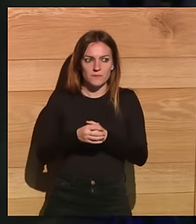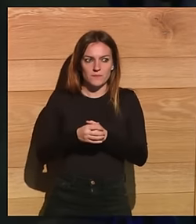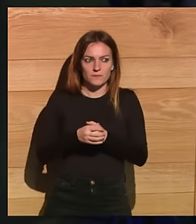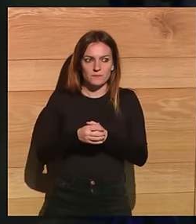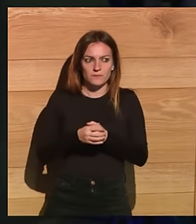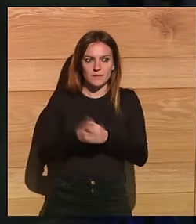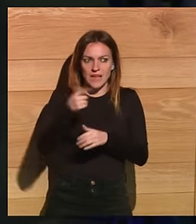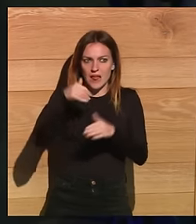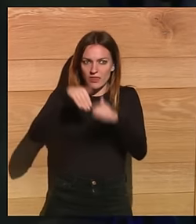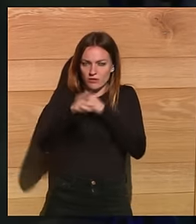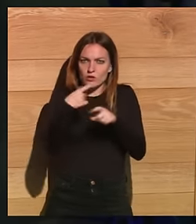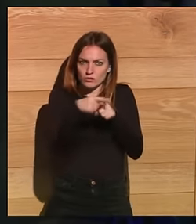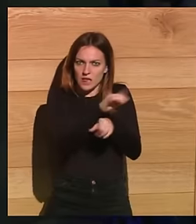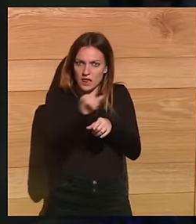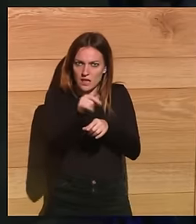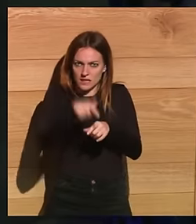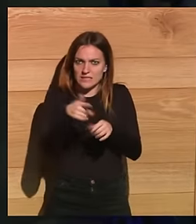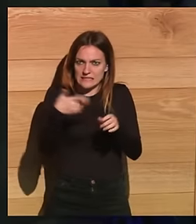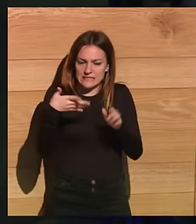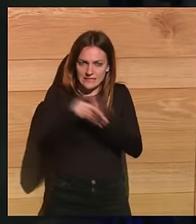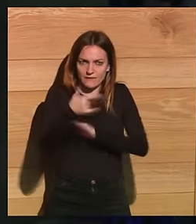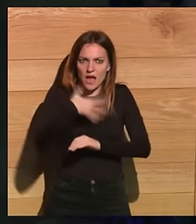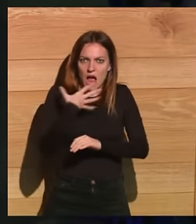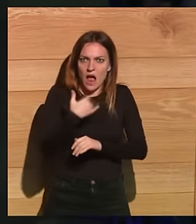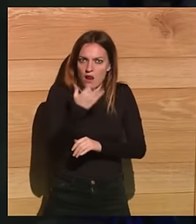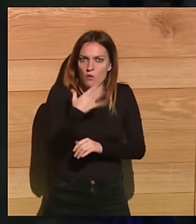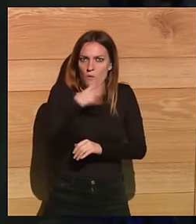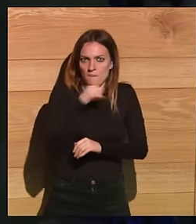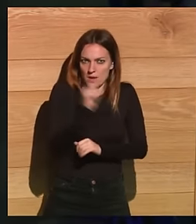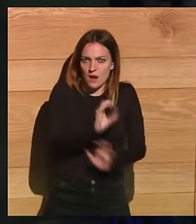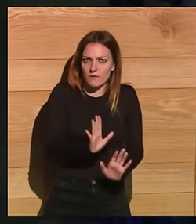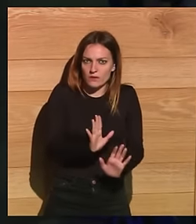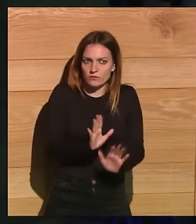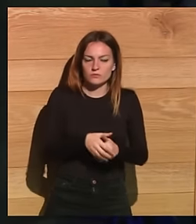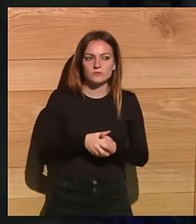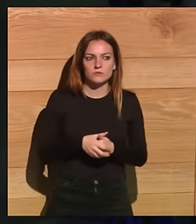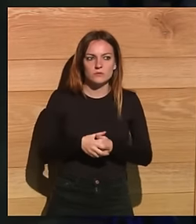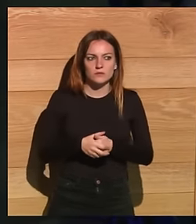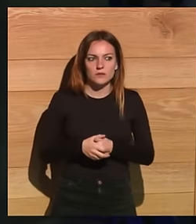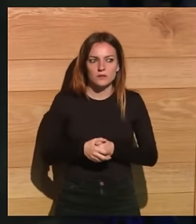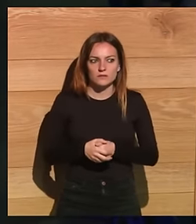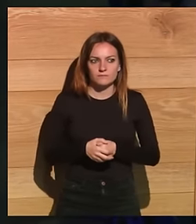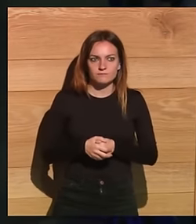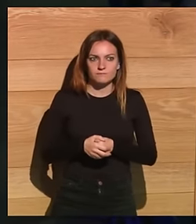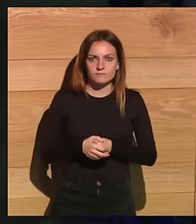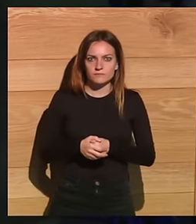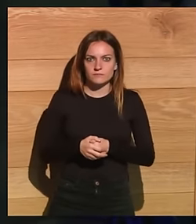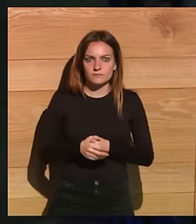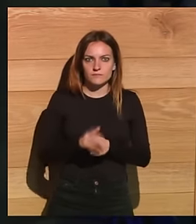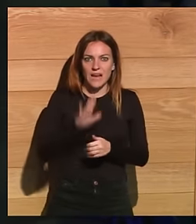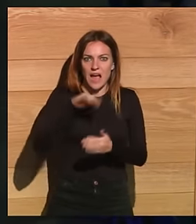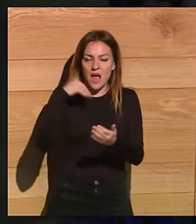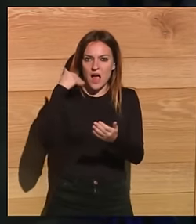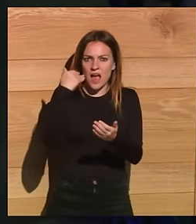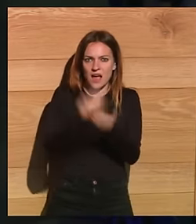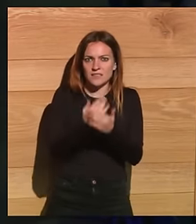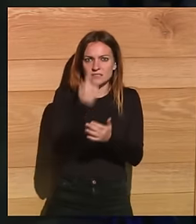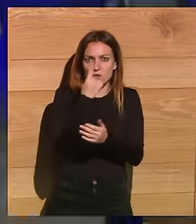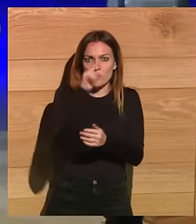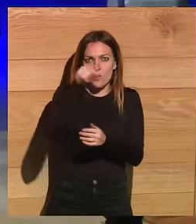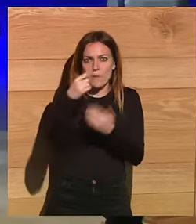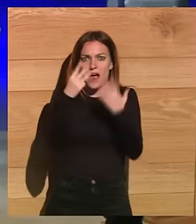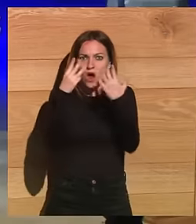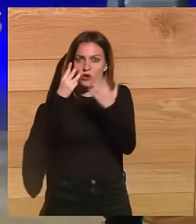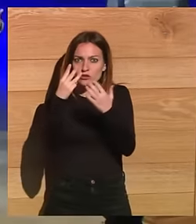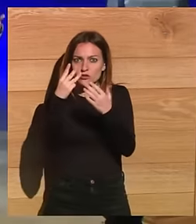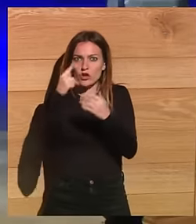helio dentro. Es un monstruo de la tecnología, con superconectores que llegan hasta 1,8 Kelvin, es